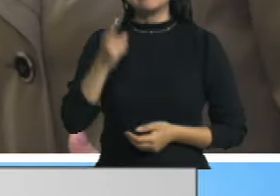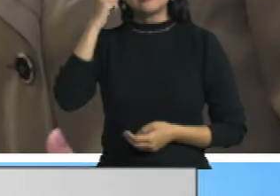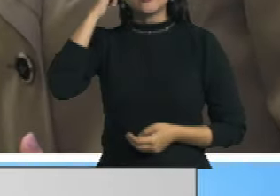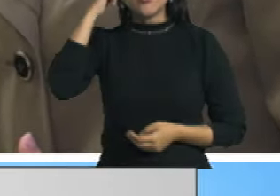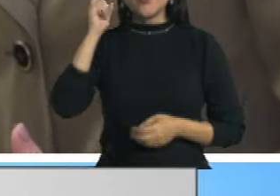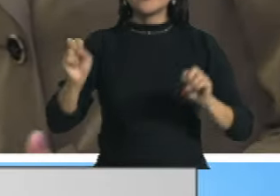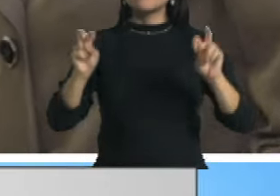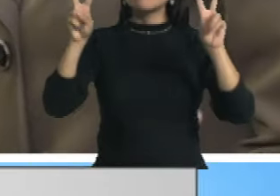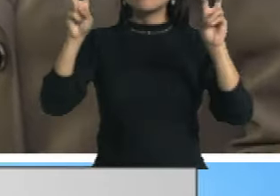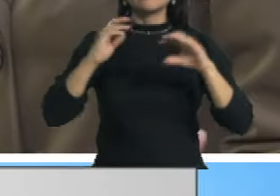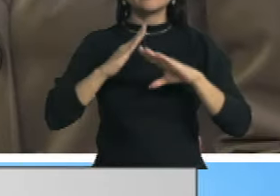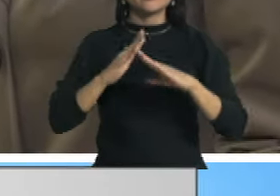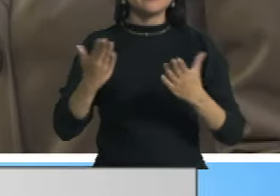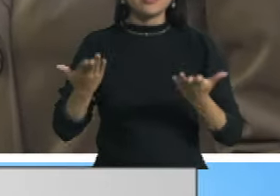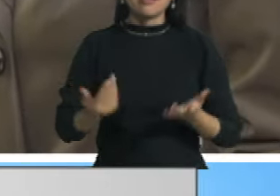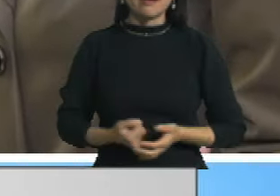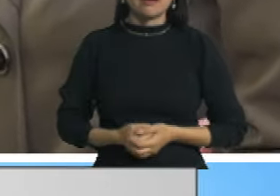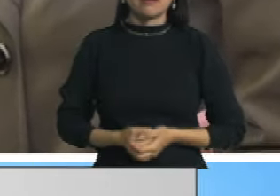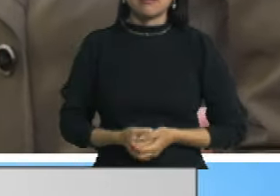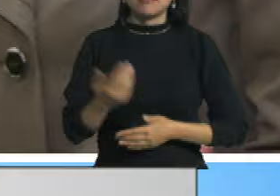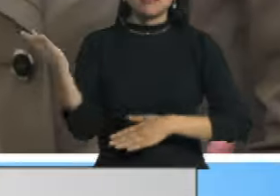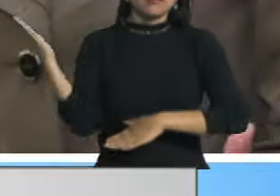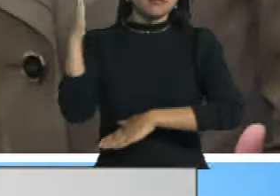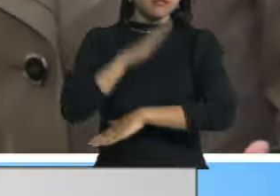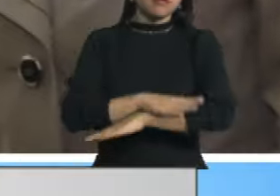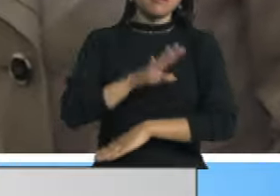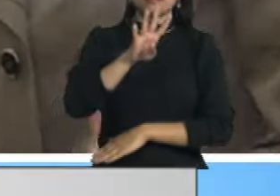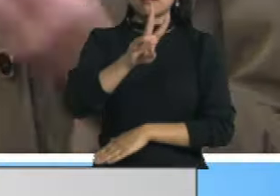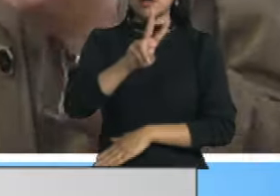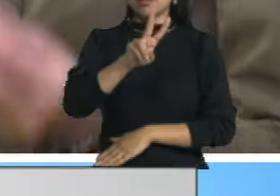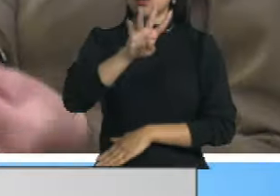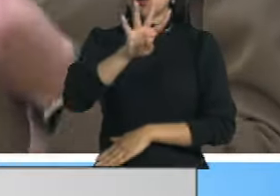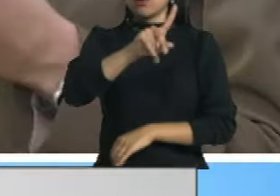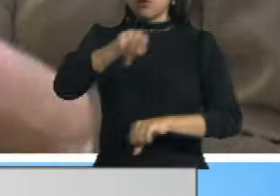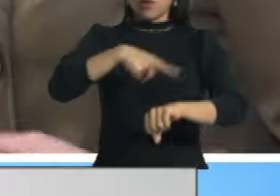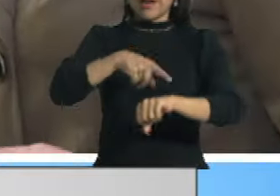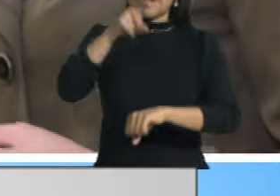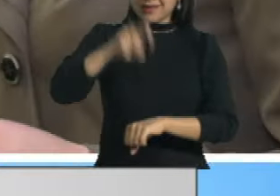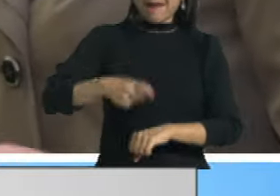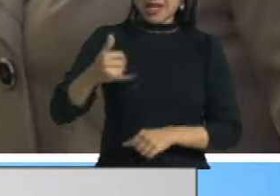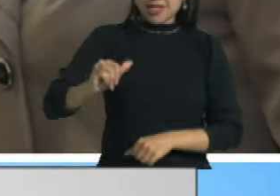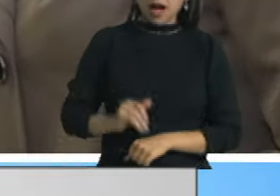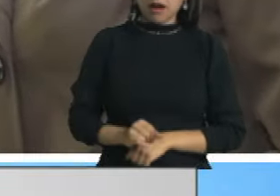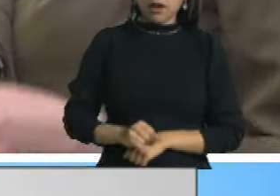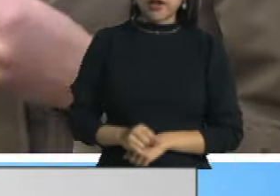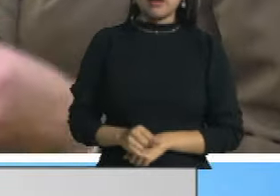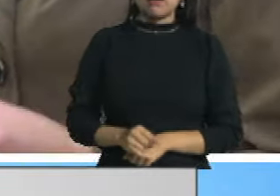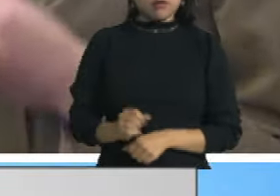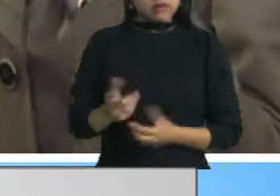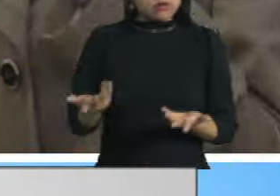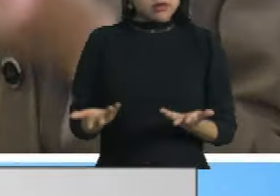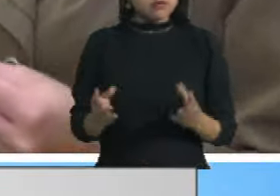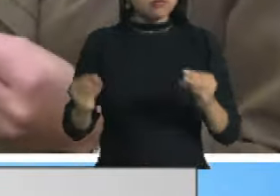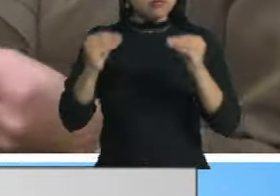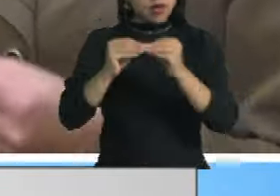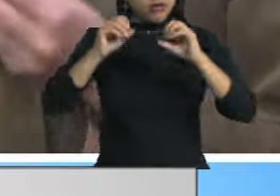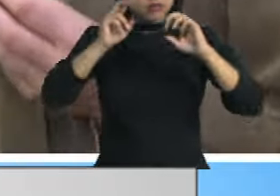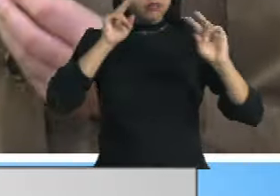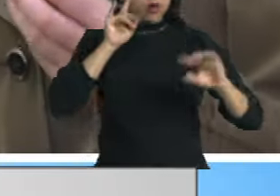temas de seguridad, porque seguridad debe funcionar 24 horas también en la ciudad. También un componente importante también, que es el componente